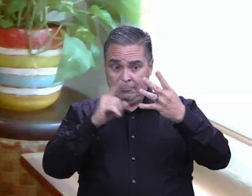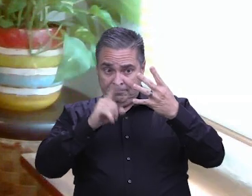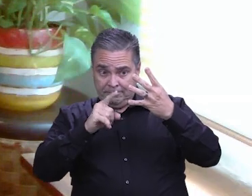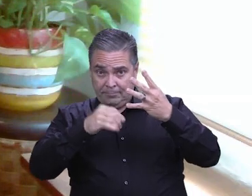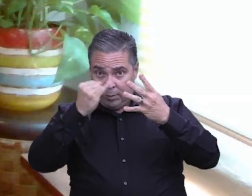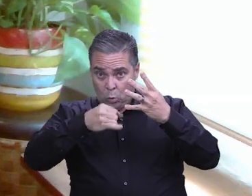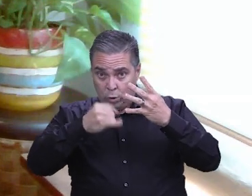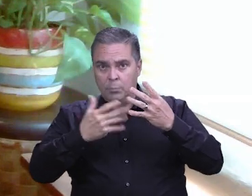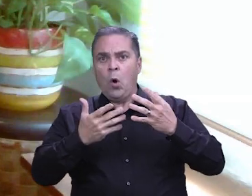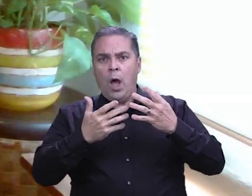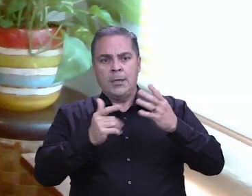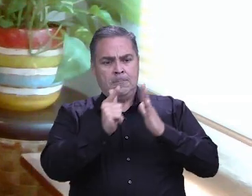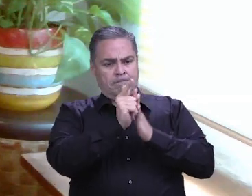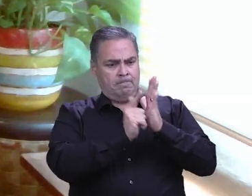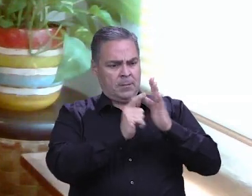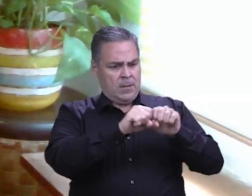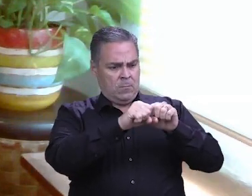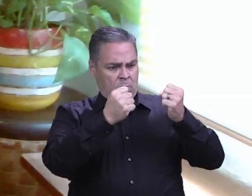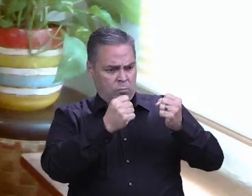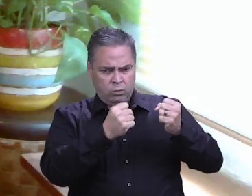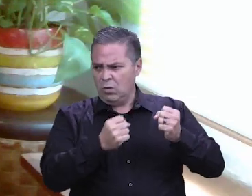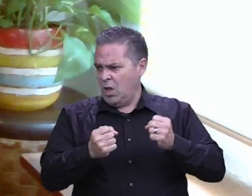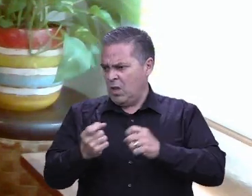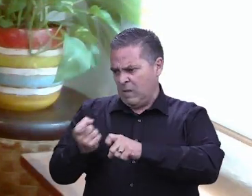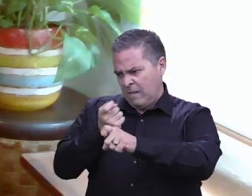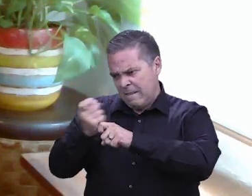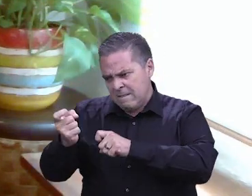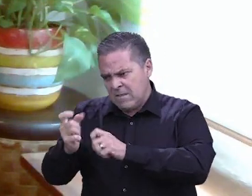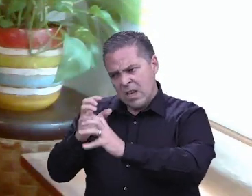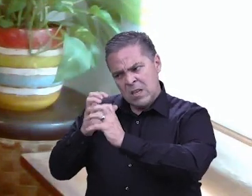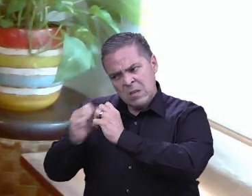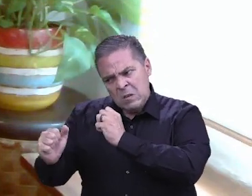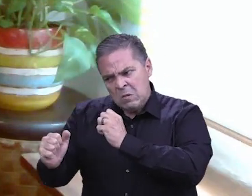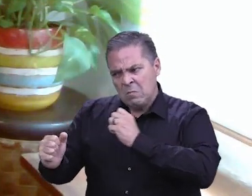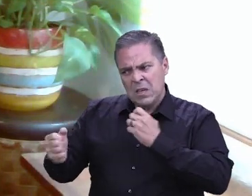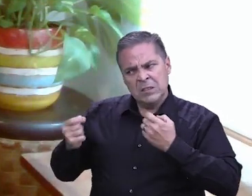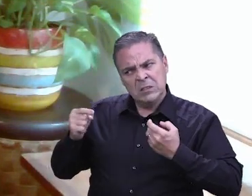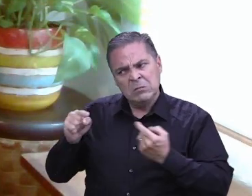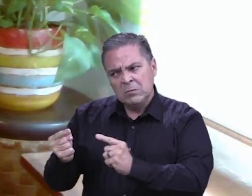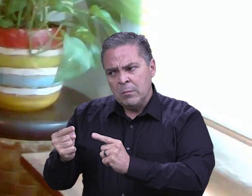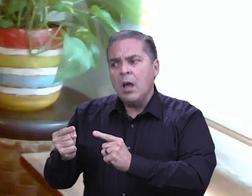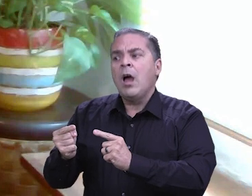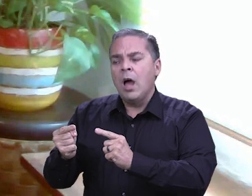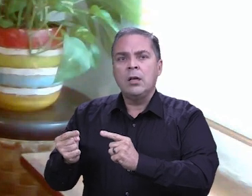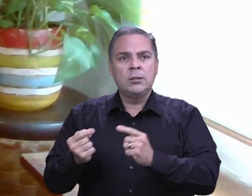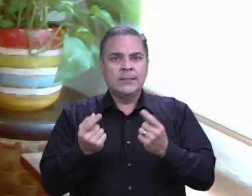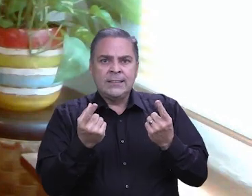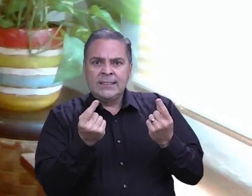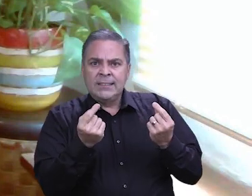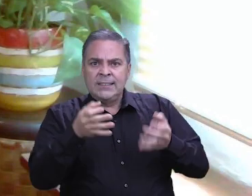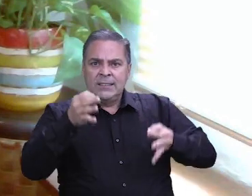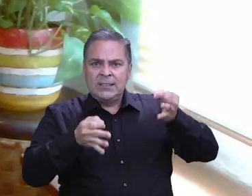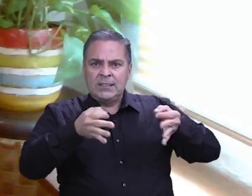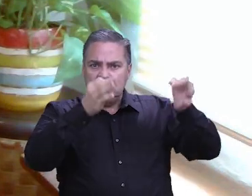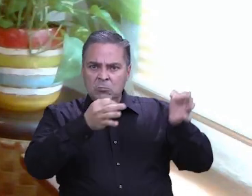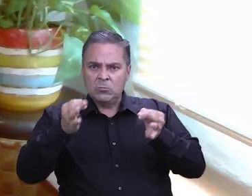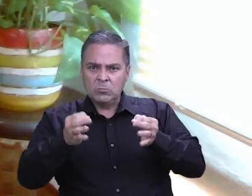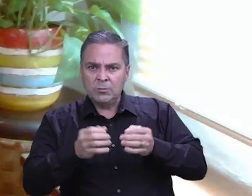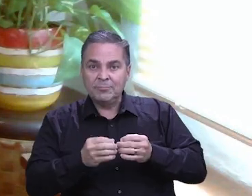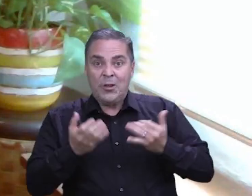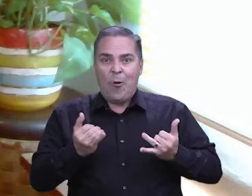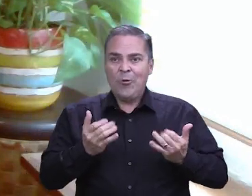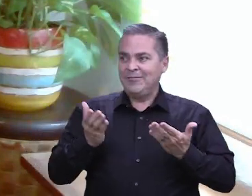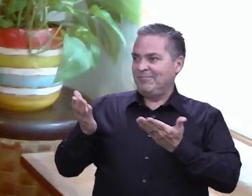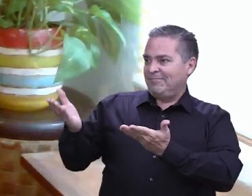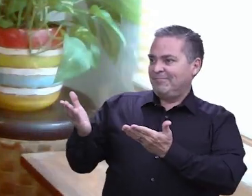se da una situación de maltrato hacia una persona adulta mayor. En este primer episodio me acompaña el juez Arnaldo Castro